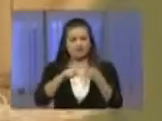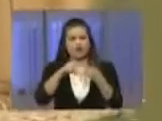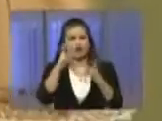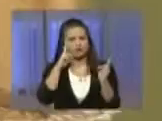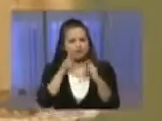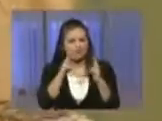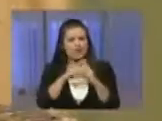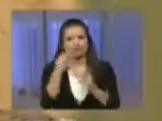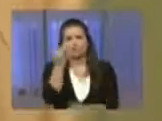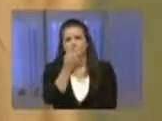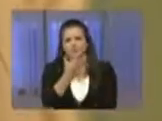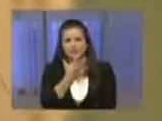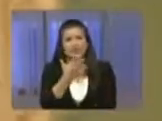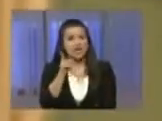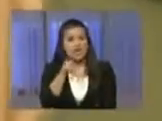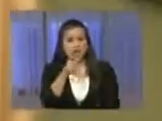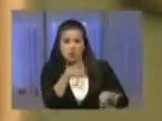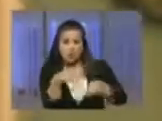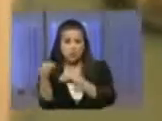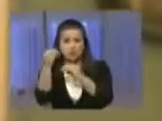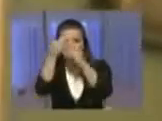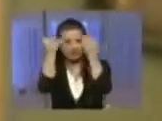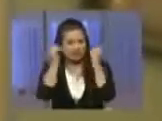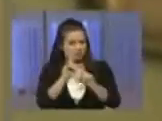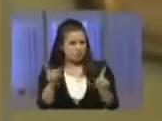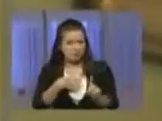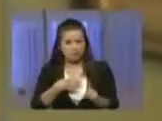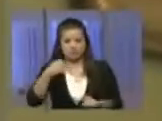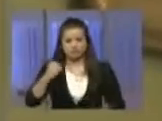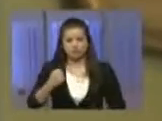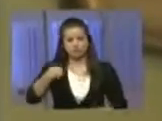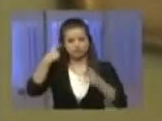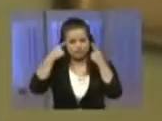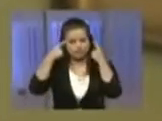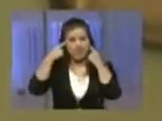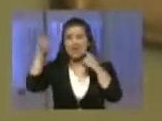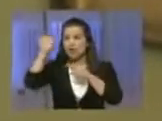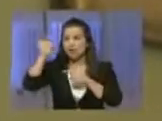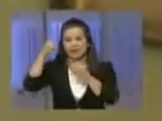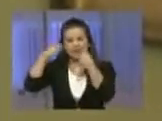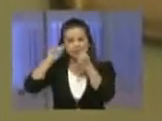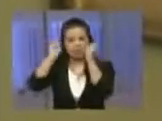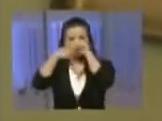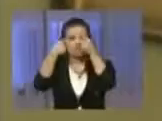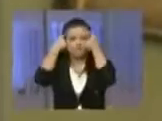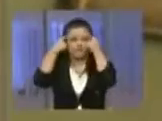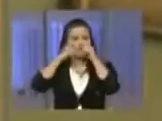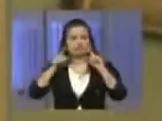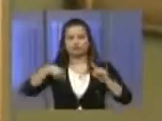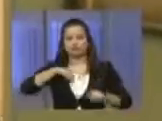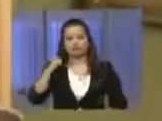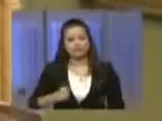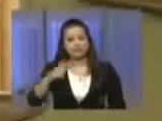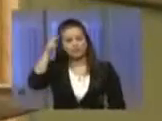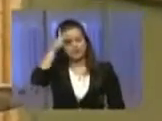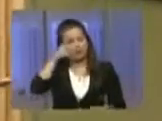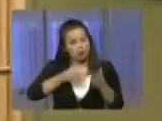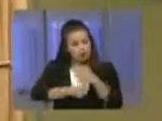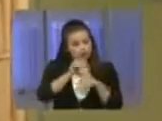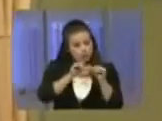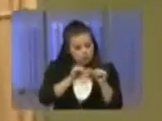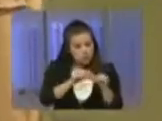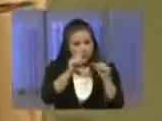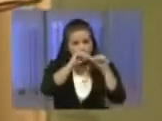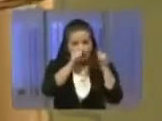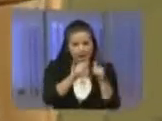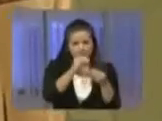no no las pudieron quitar los imperios europeos aquí mira 10.000 años de historia